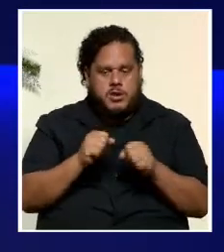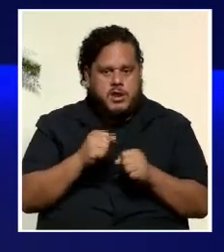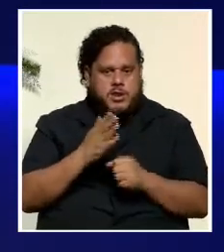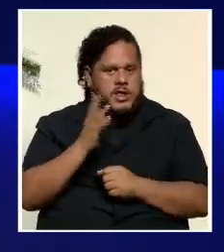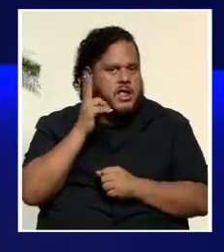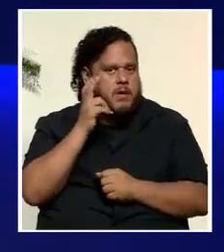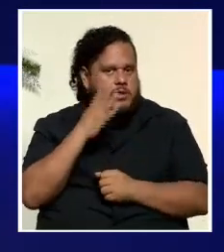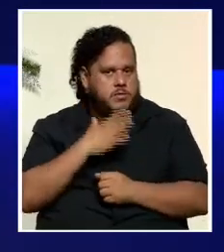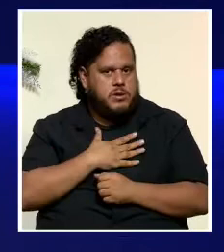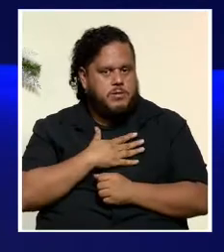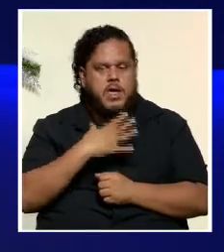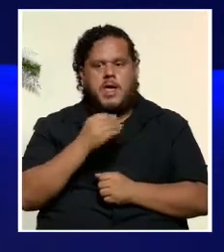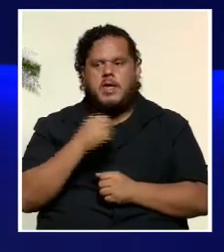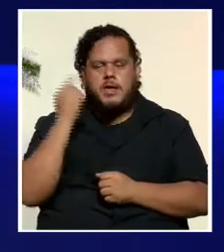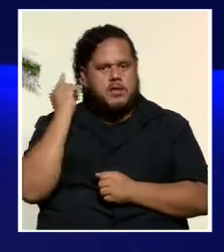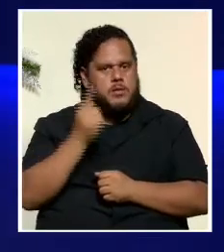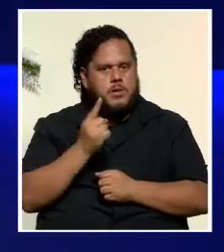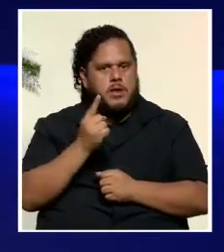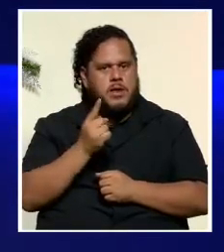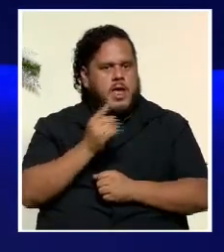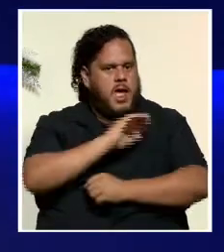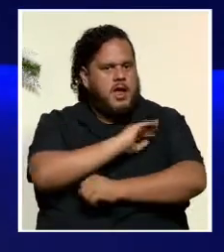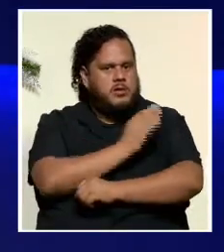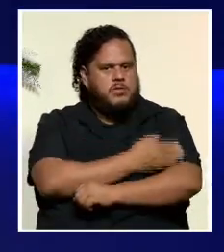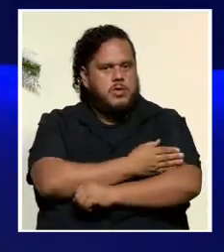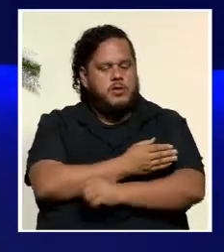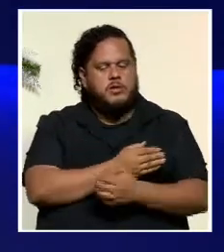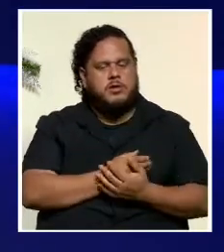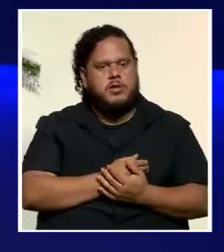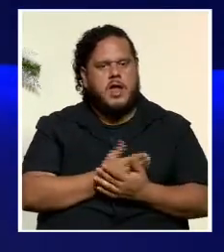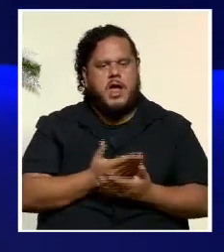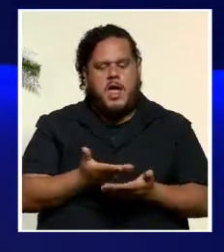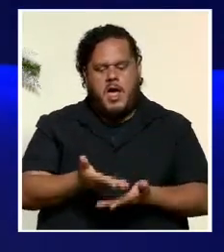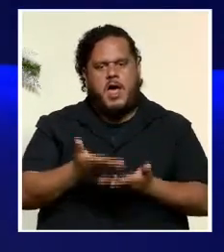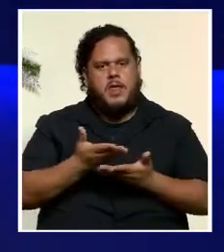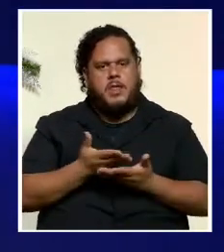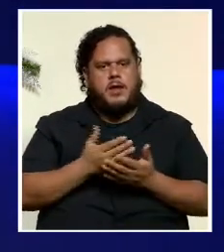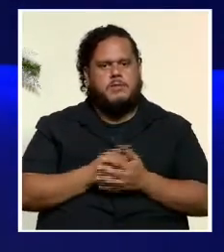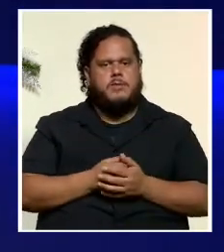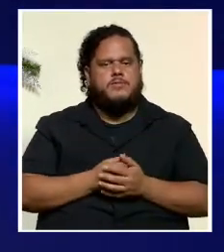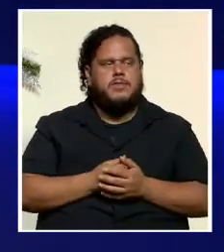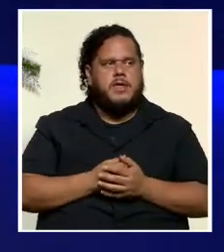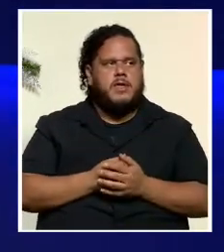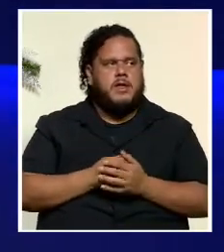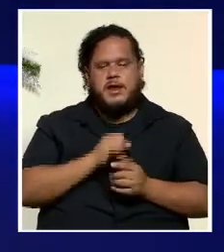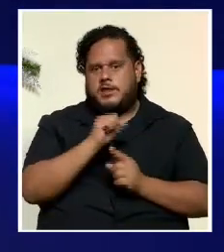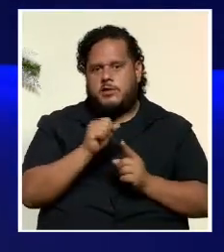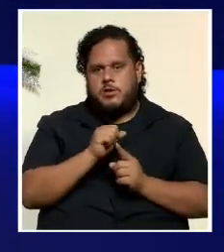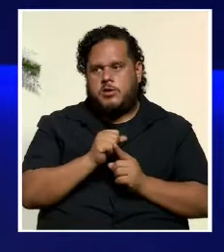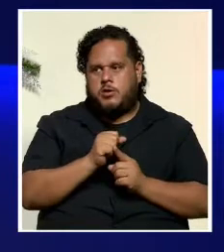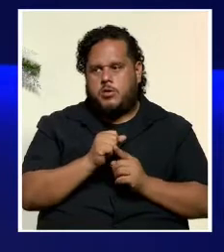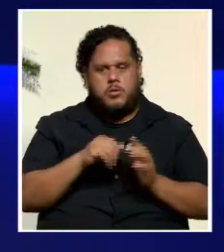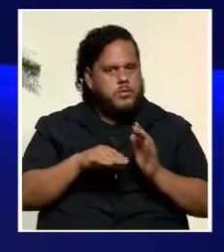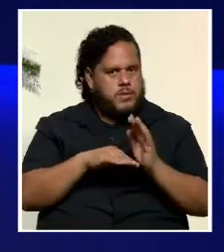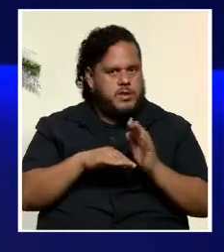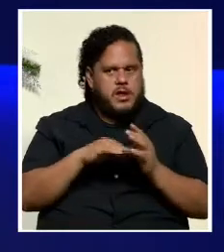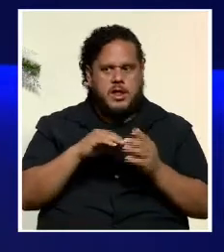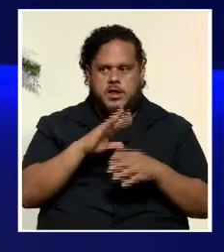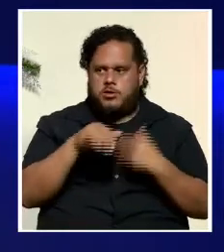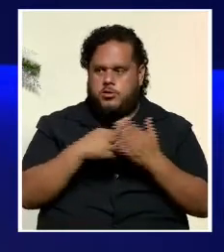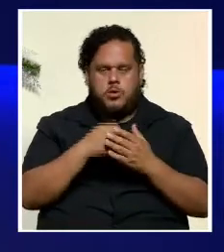escuche y de que se obligue a los poderosos a darme cuenta. El caso clásico es el trabajo que ha hecho la